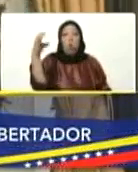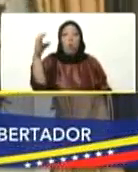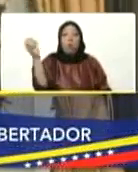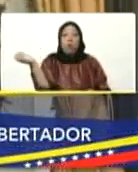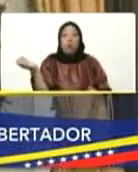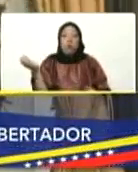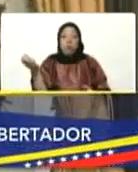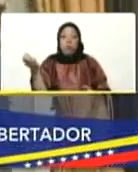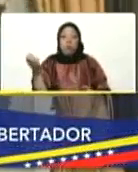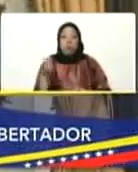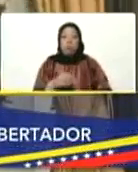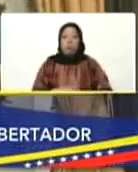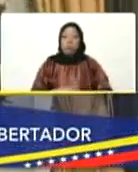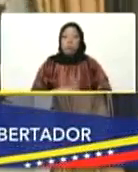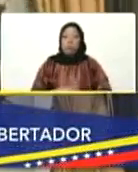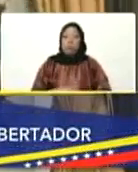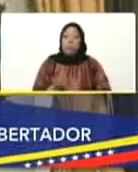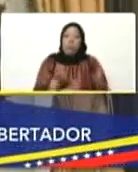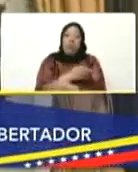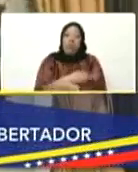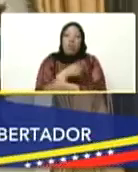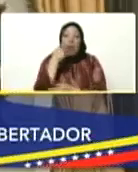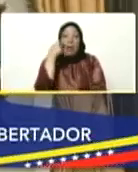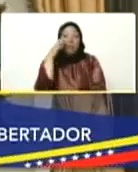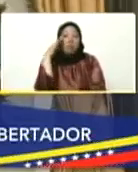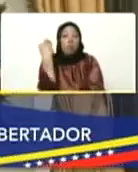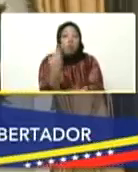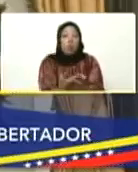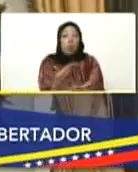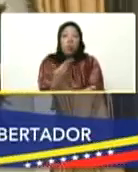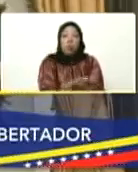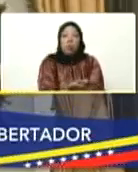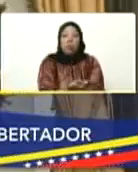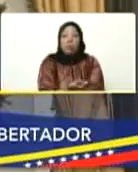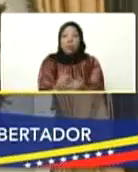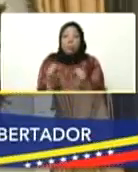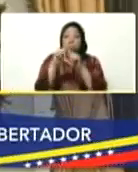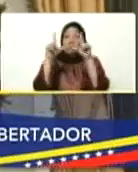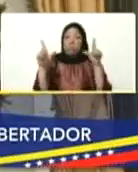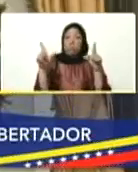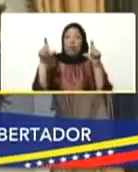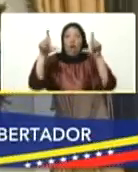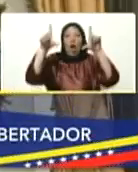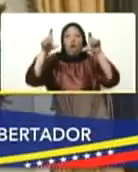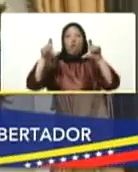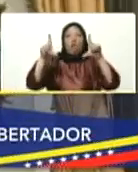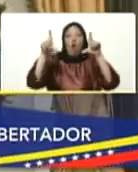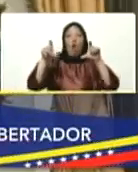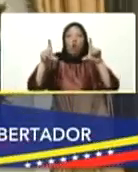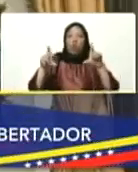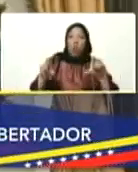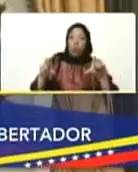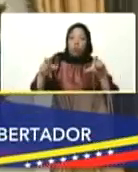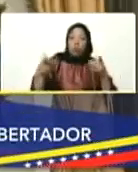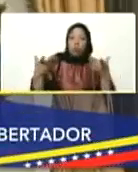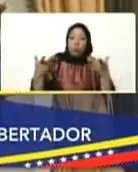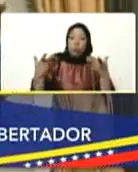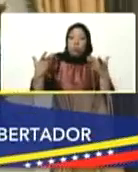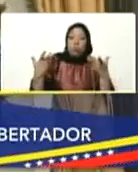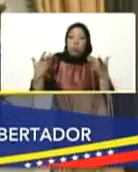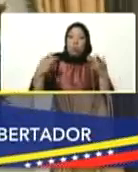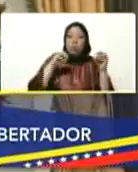apaleó. Y Fidel fue testigo. Bueno, de hecho quedaron gráficas, fotos de la época, de lo que se